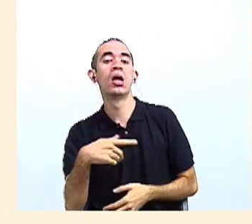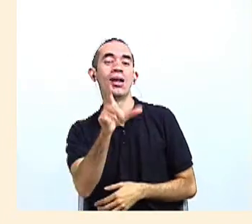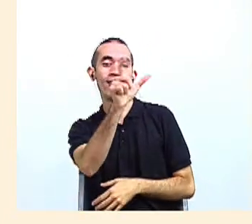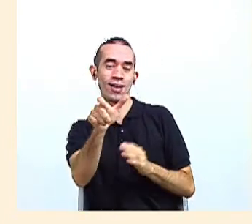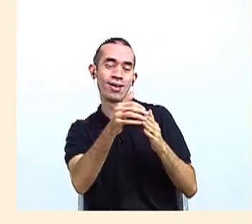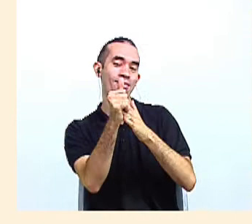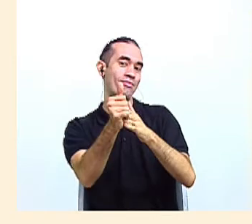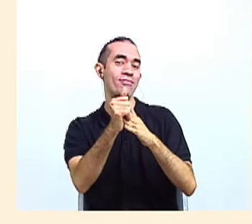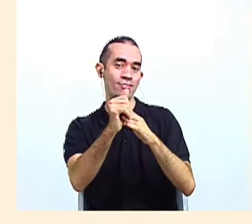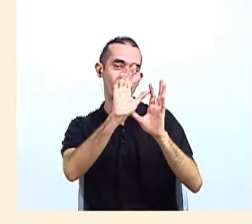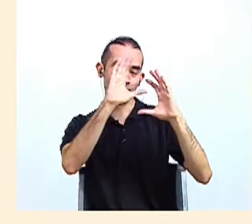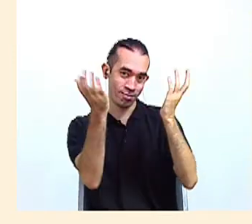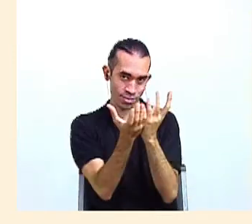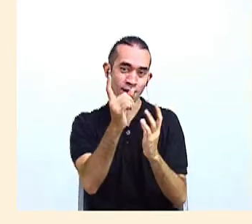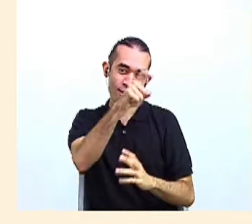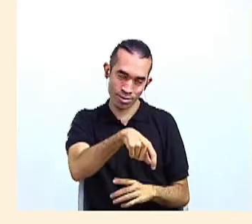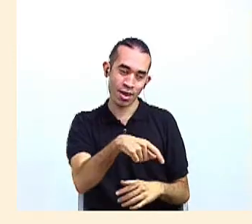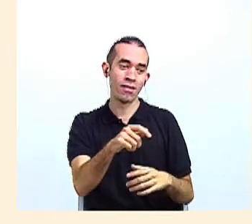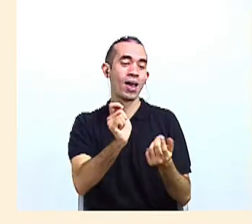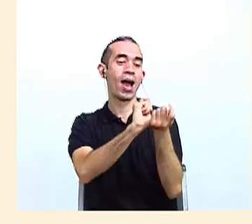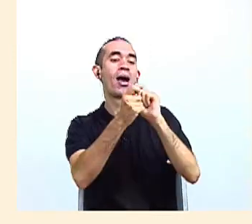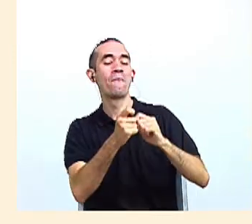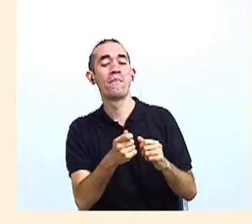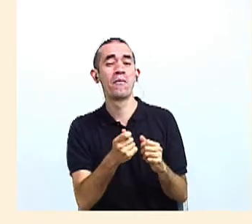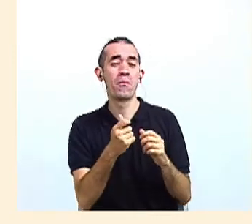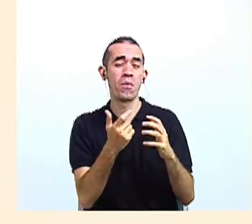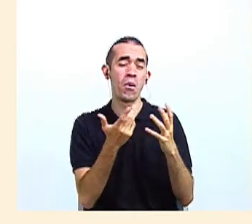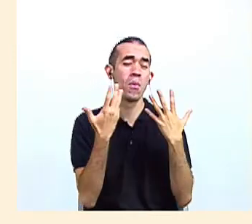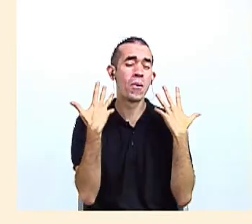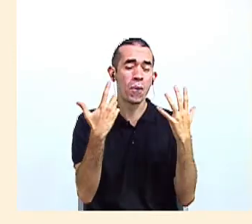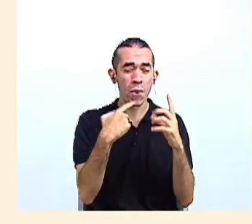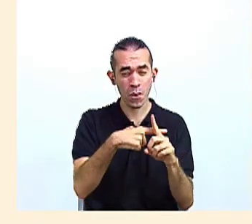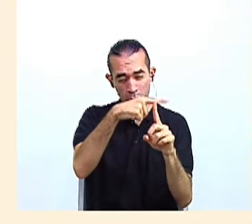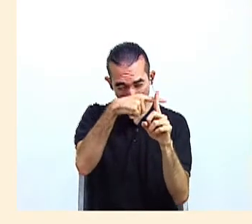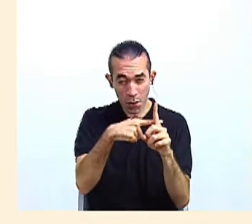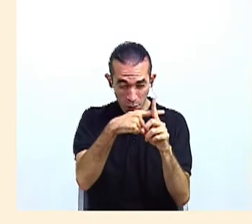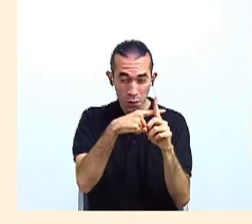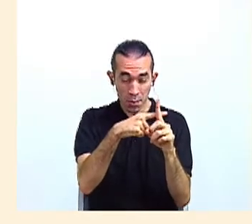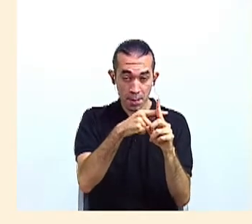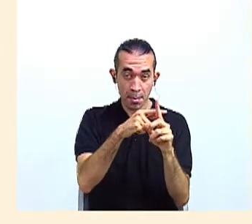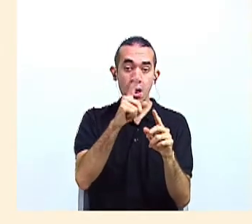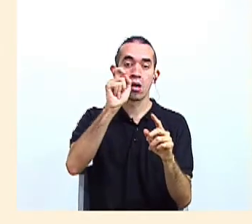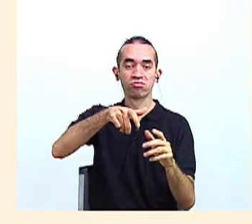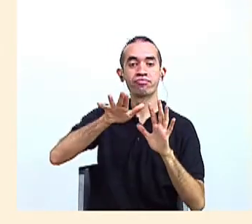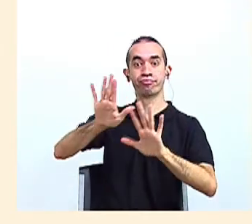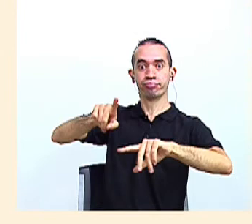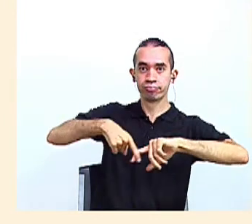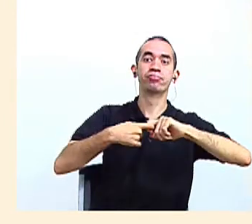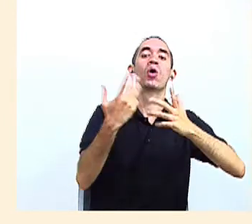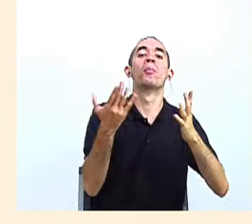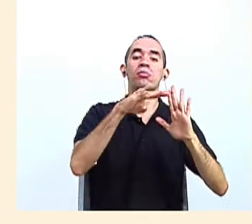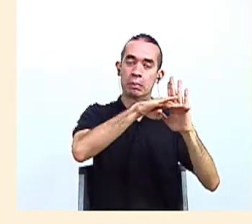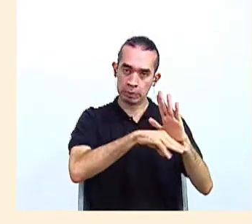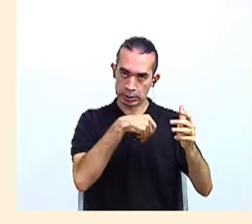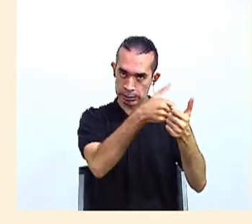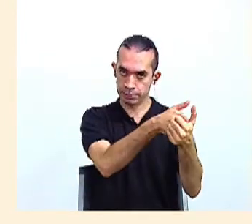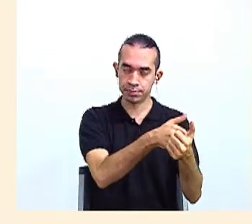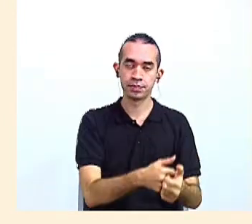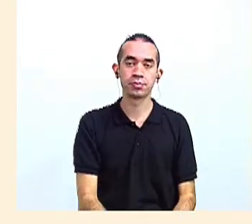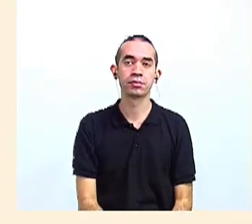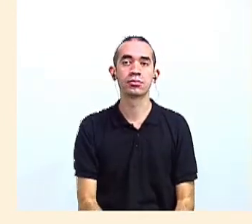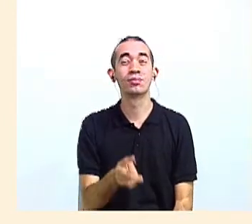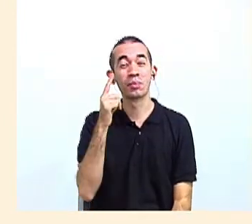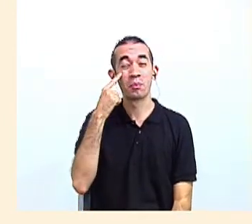tomar medidas para revertir los efectos del cambio climático. Tomemos una de las frases. En esta frase, que está resaltada en